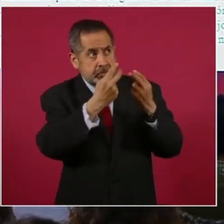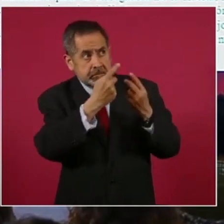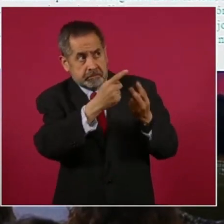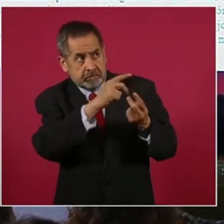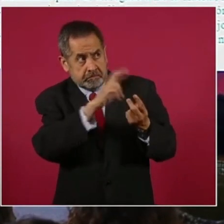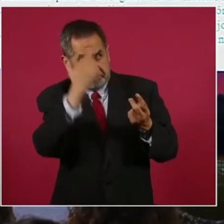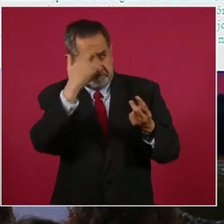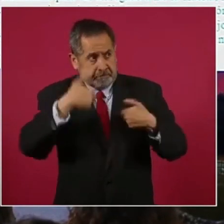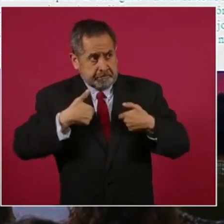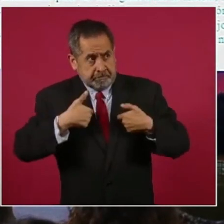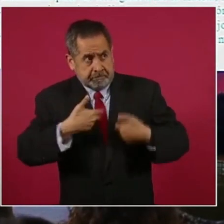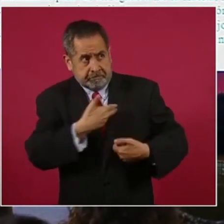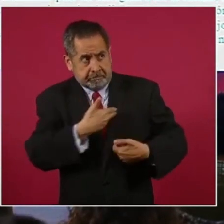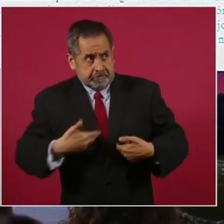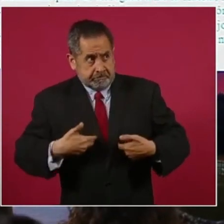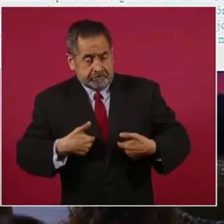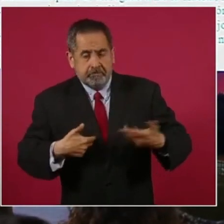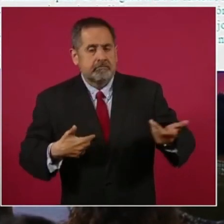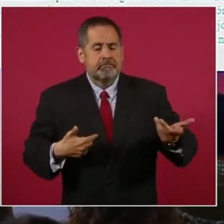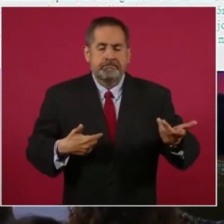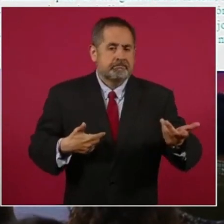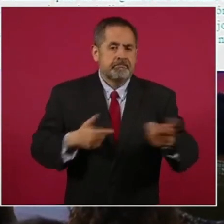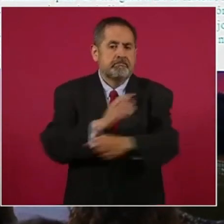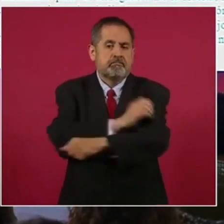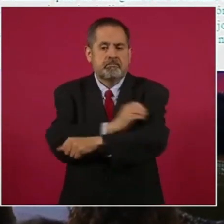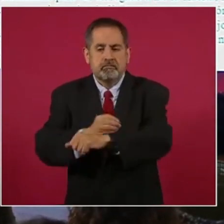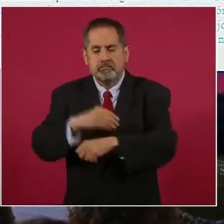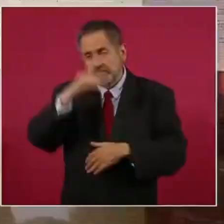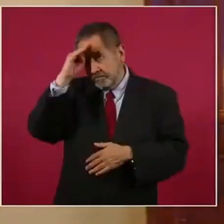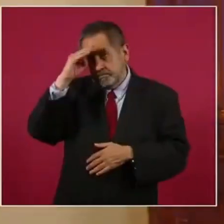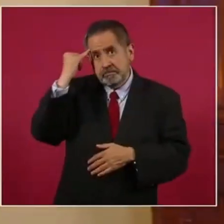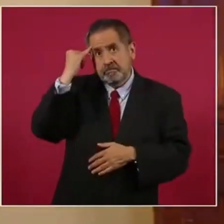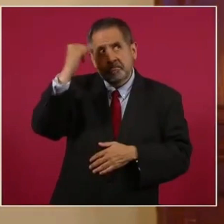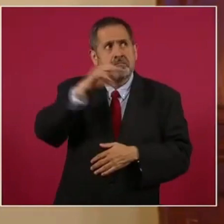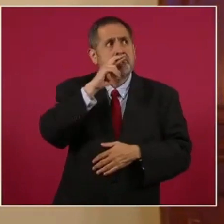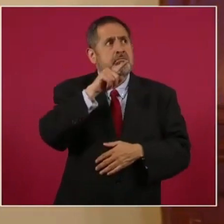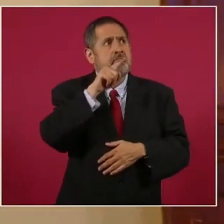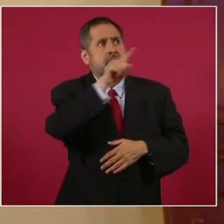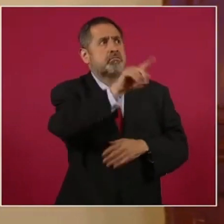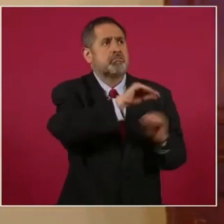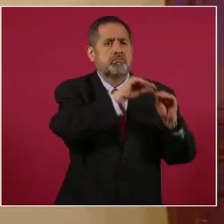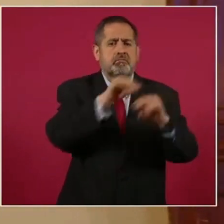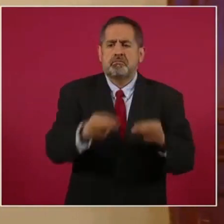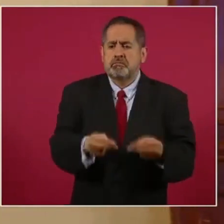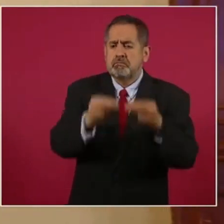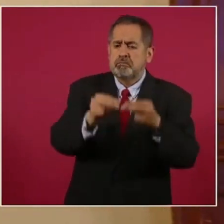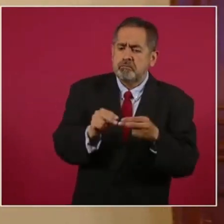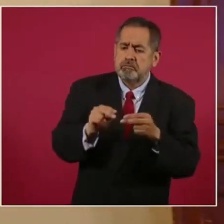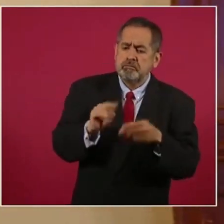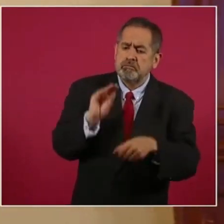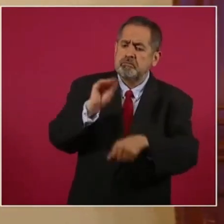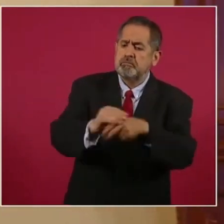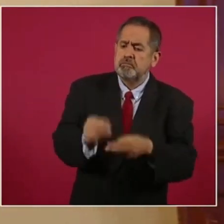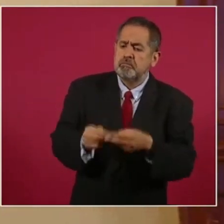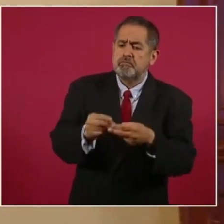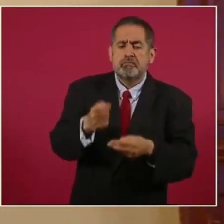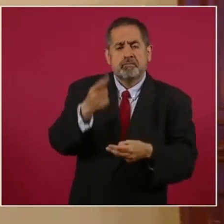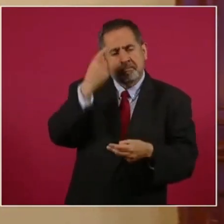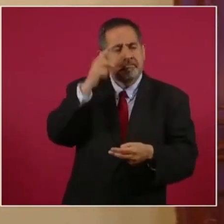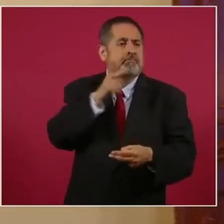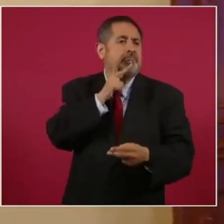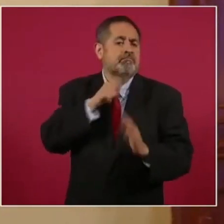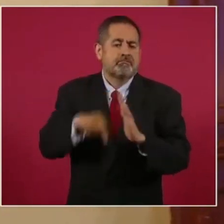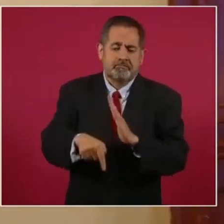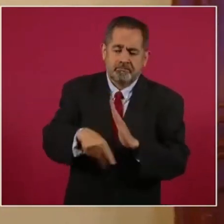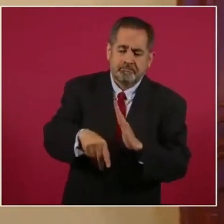en la necesidad de contar con la inversión extranjera para la explotación del petróleo. Tanto él como antes